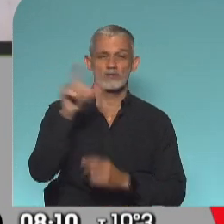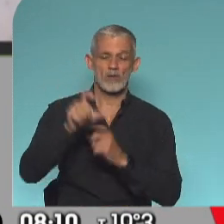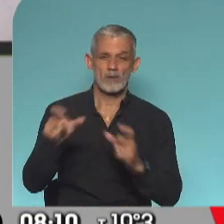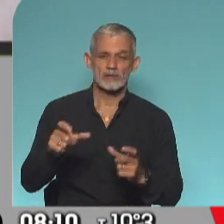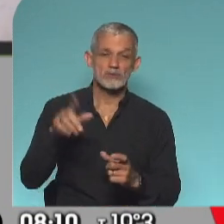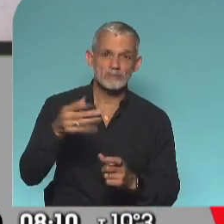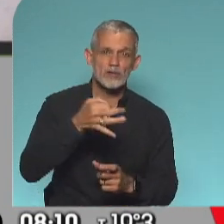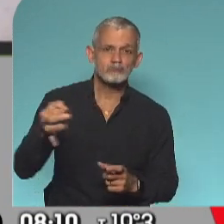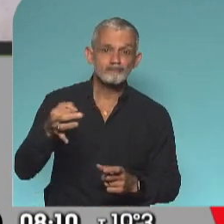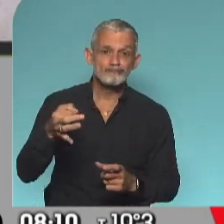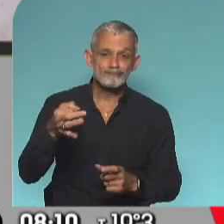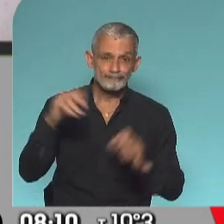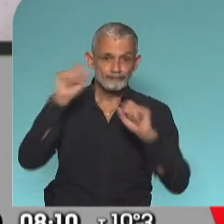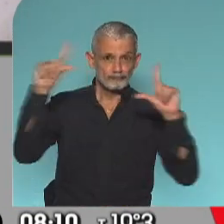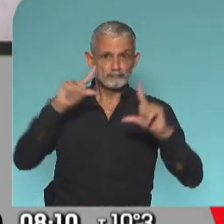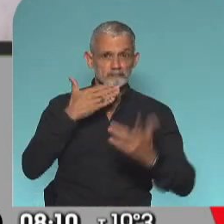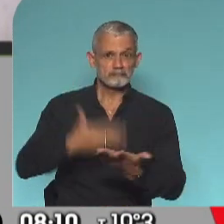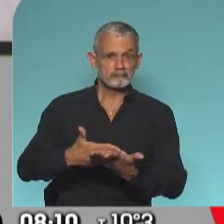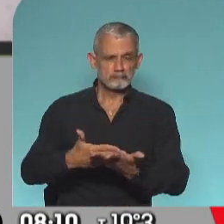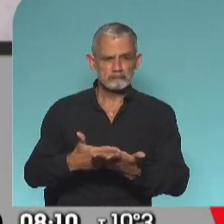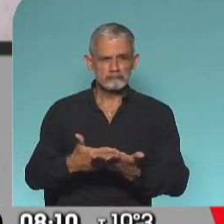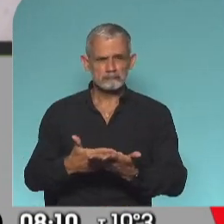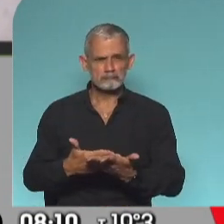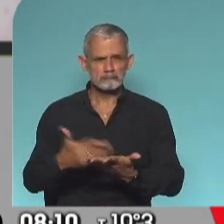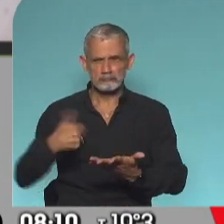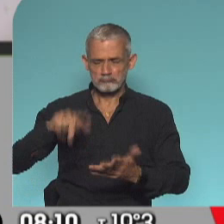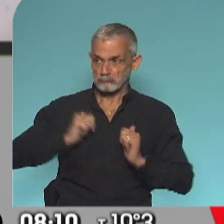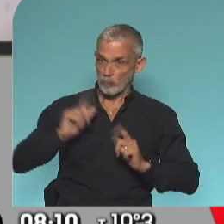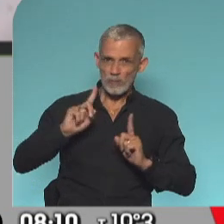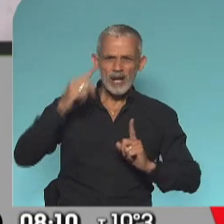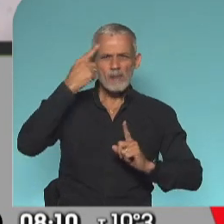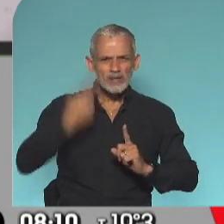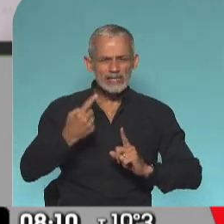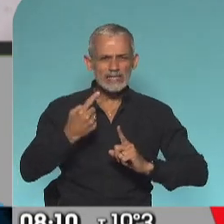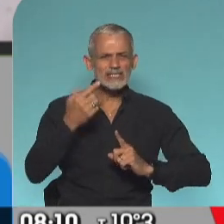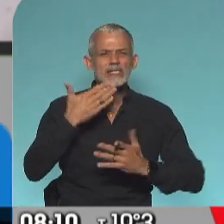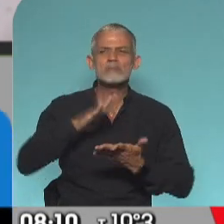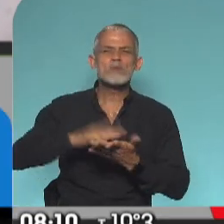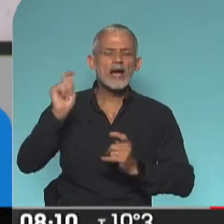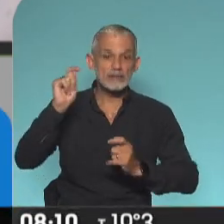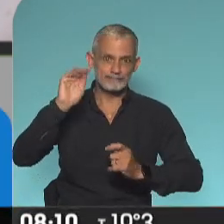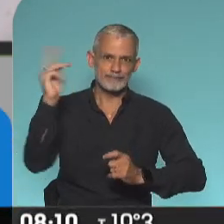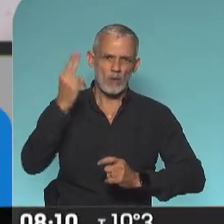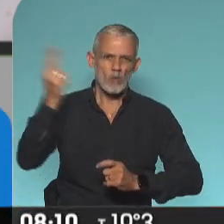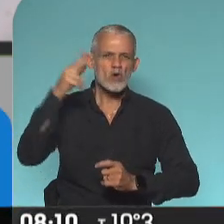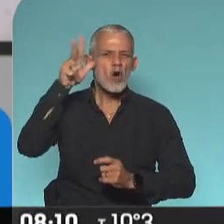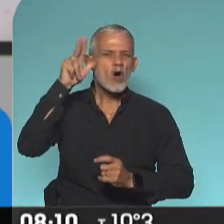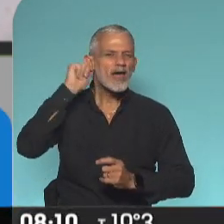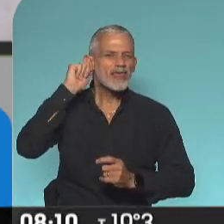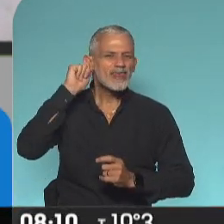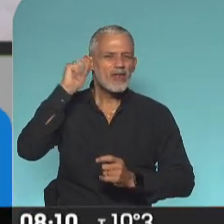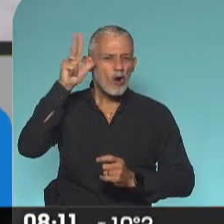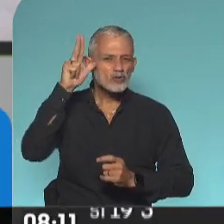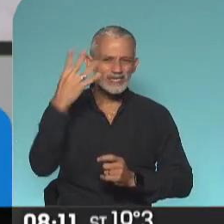y efectivamente fue una sorpresa, como toda sorpresa, inesperada, triste. Hablamos del fallecimiento a los 84